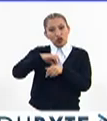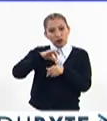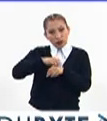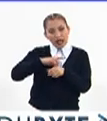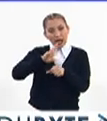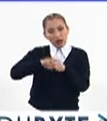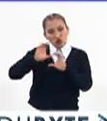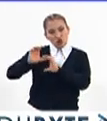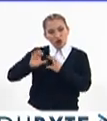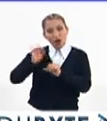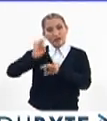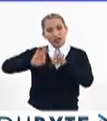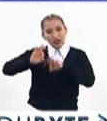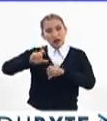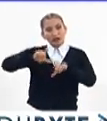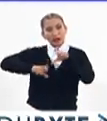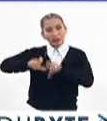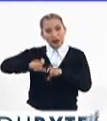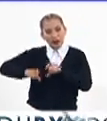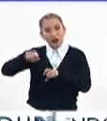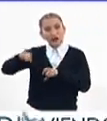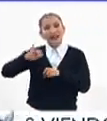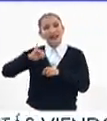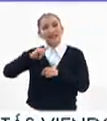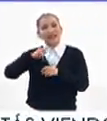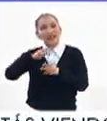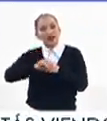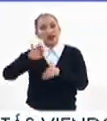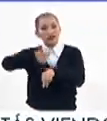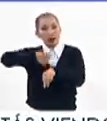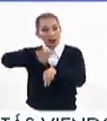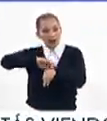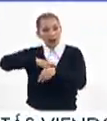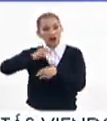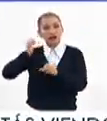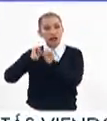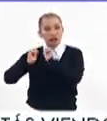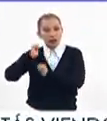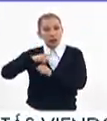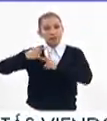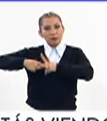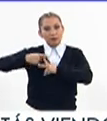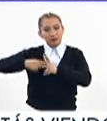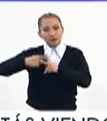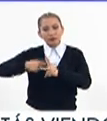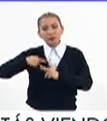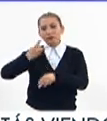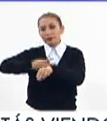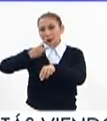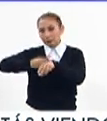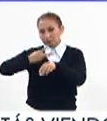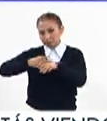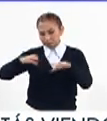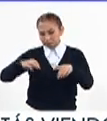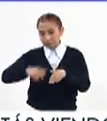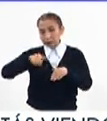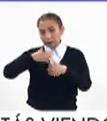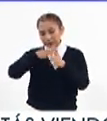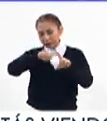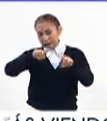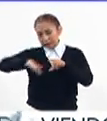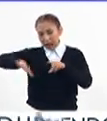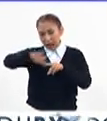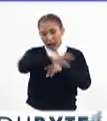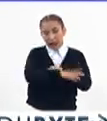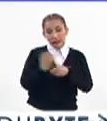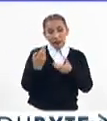médicos, naturalistas, físicos, químicos, ingenieros, farmacéuticos, antropólogos, matemáticos y veterinarios. Un amplio sector